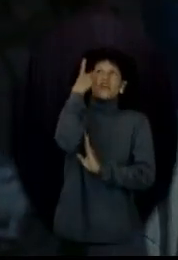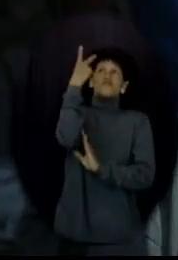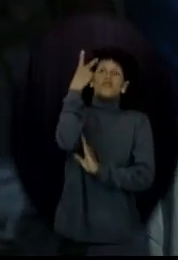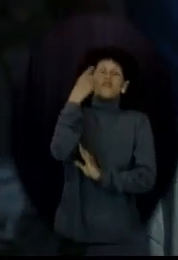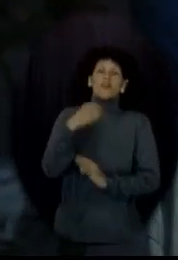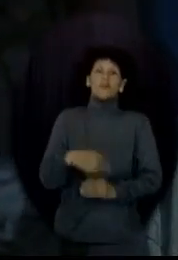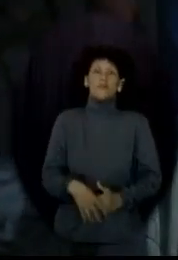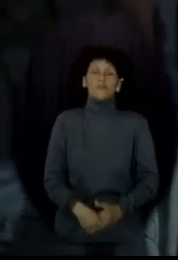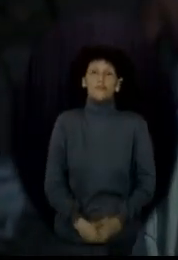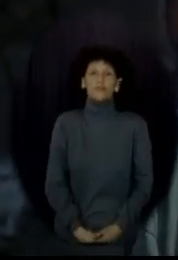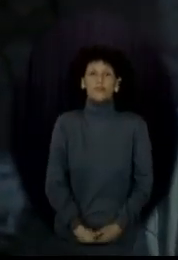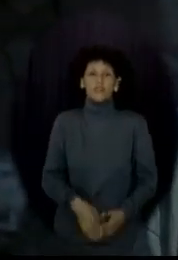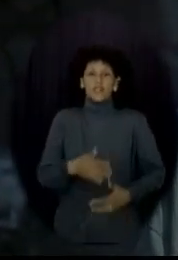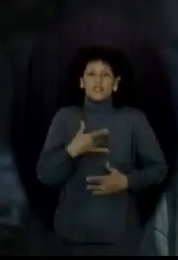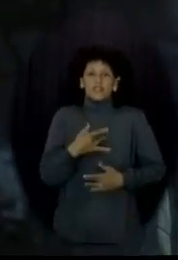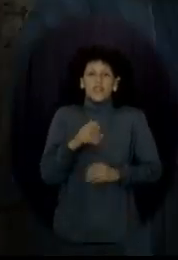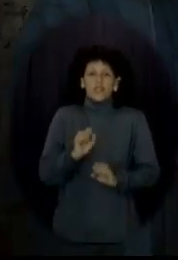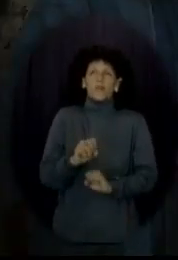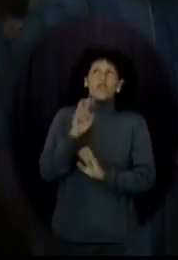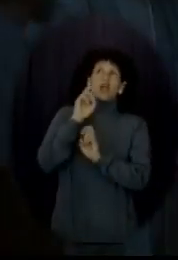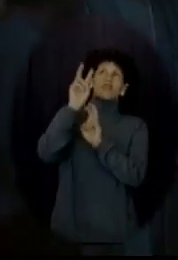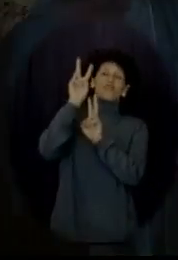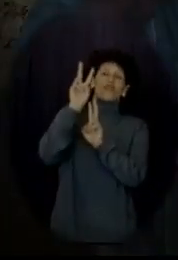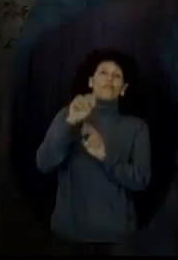¿Qué se siente mirar a la gente hacia arriba?